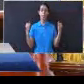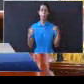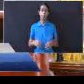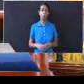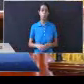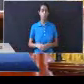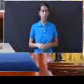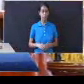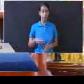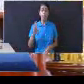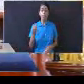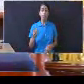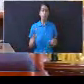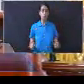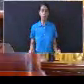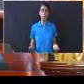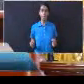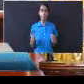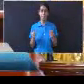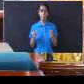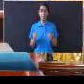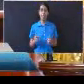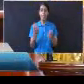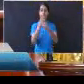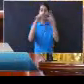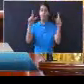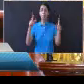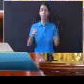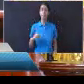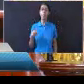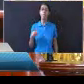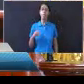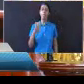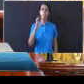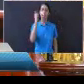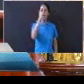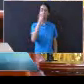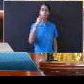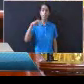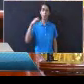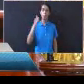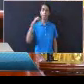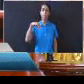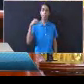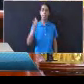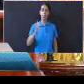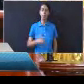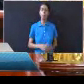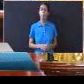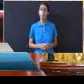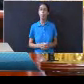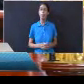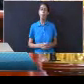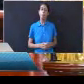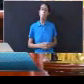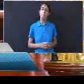Que nos hacía libres de España. Pero en el interior del país no sabían.